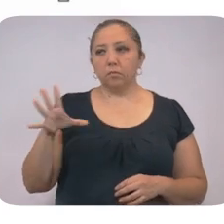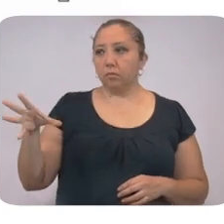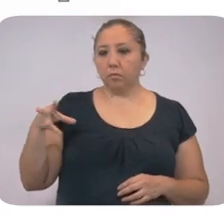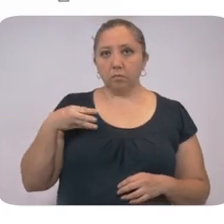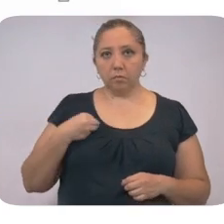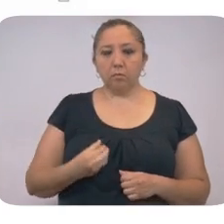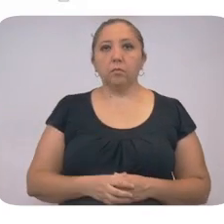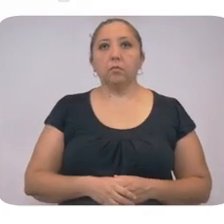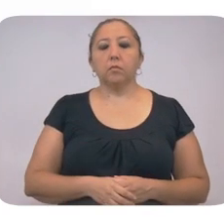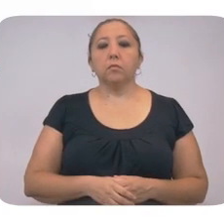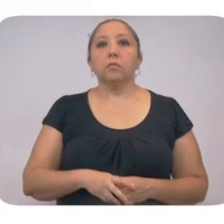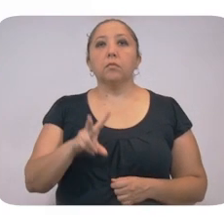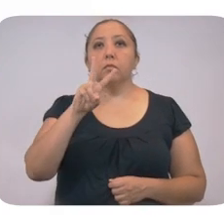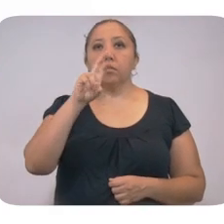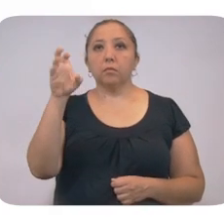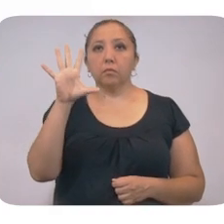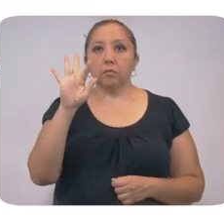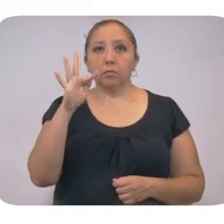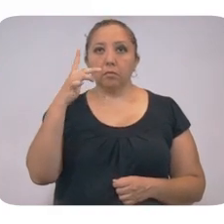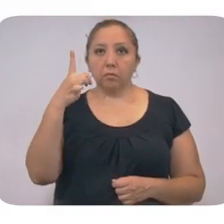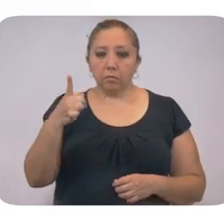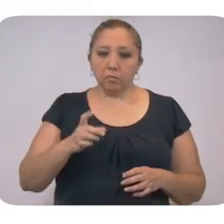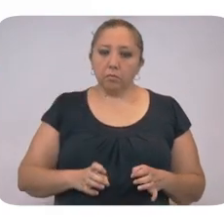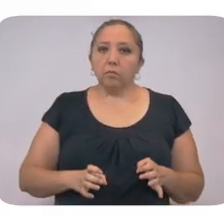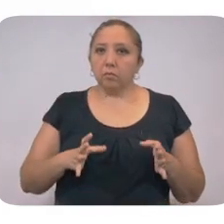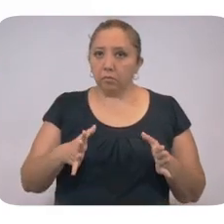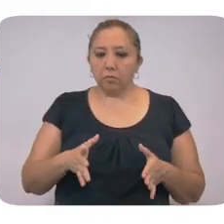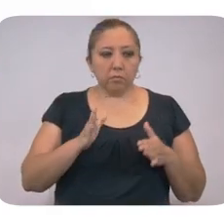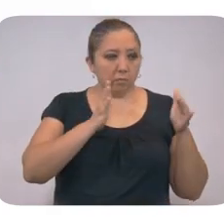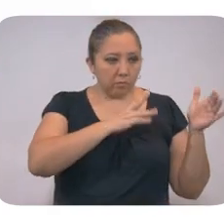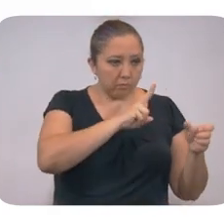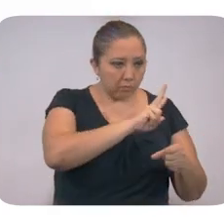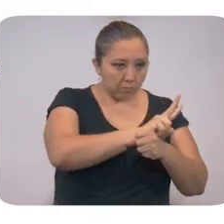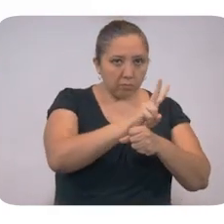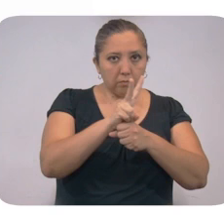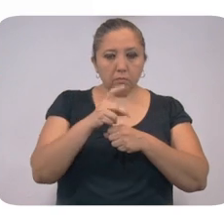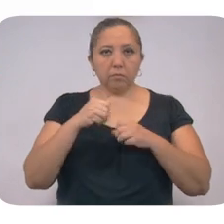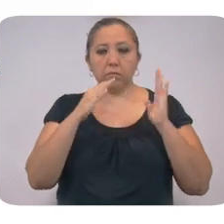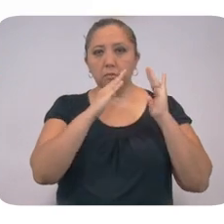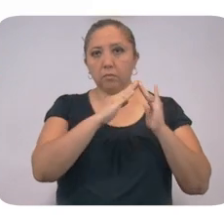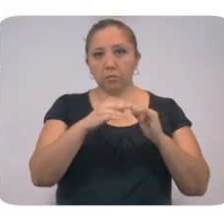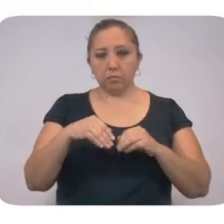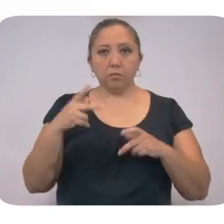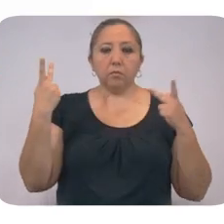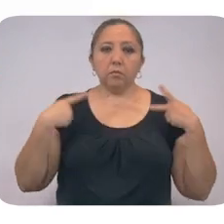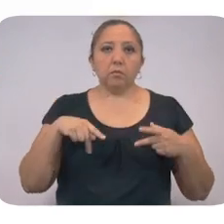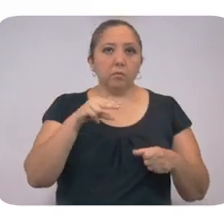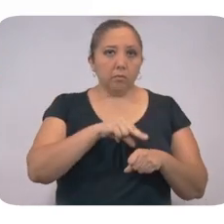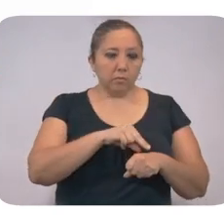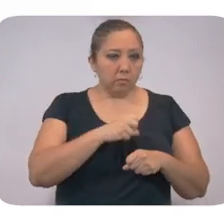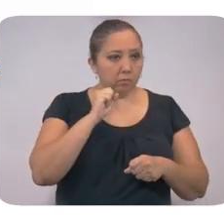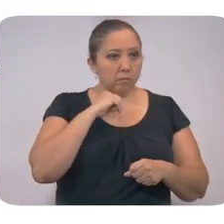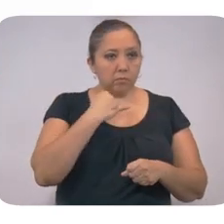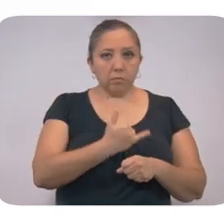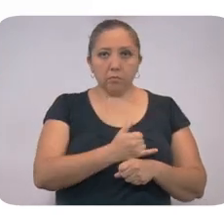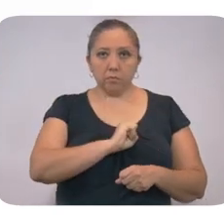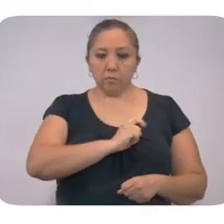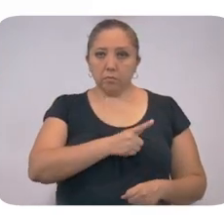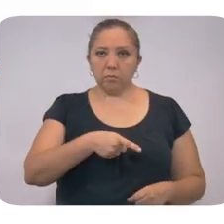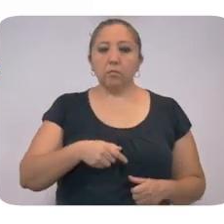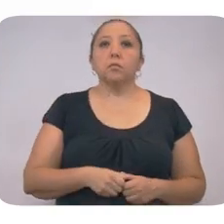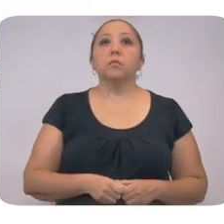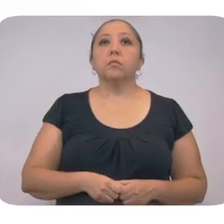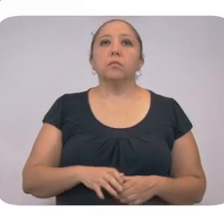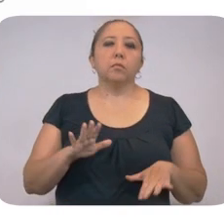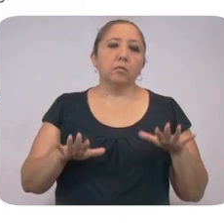pueden contagiar. 241 están estables, aislados y monitoreados constantemente por personal médico de los servicios de salud de Yucatán